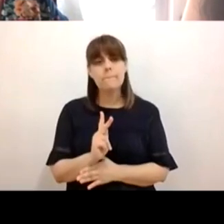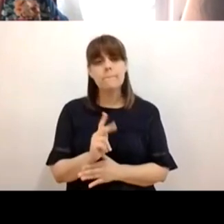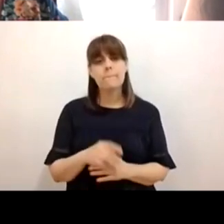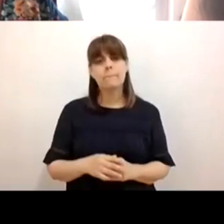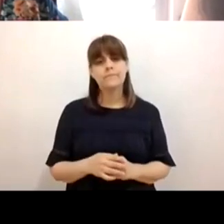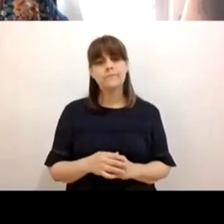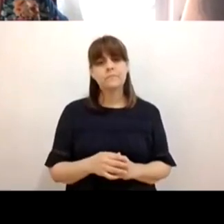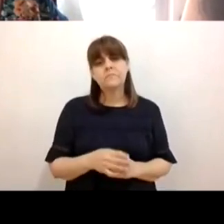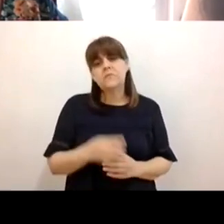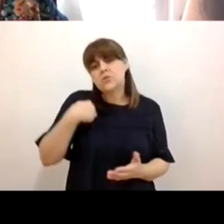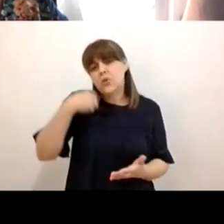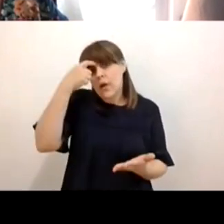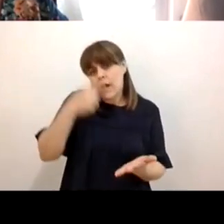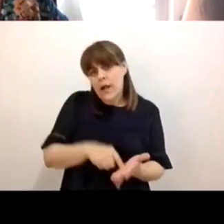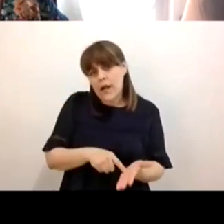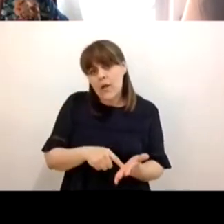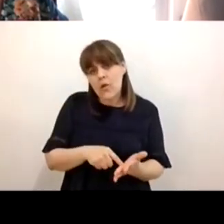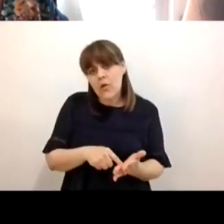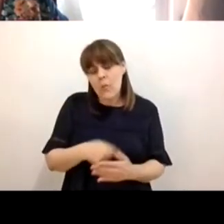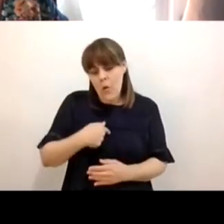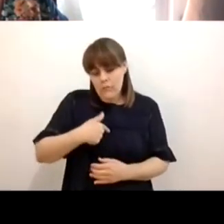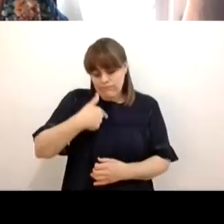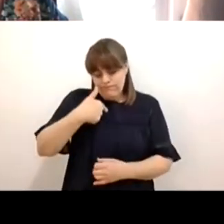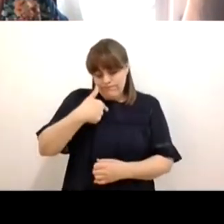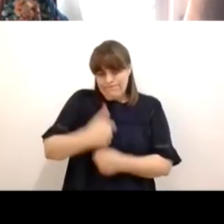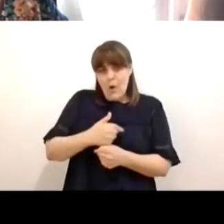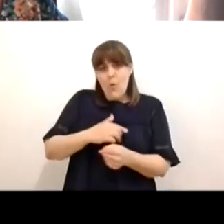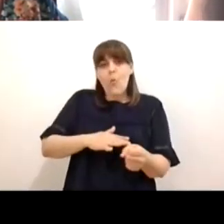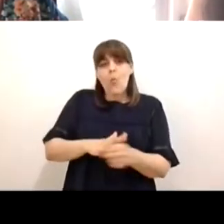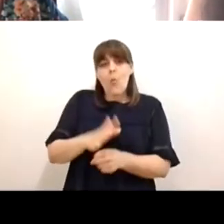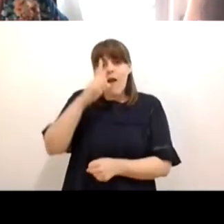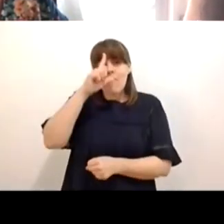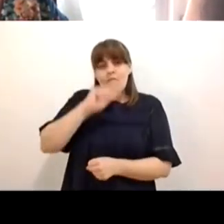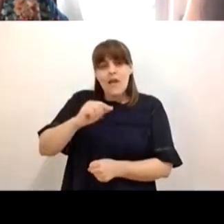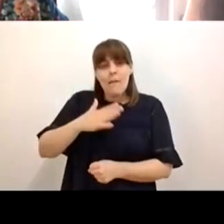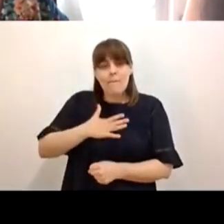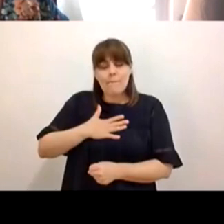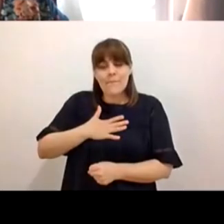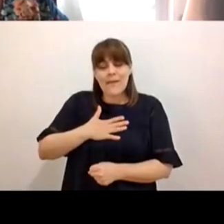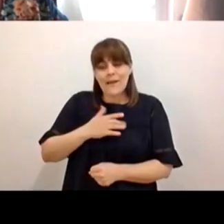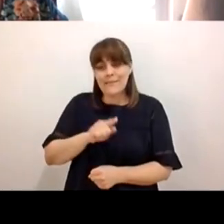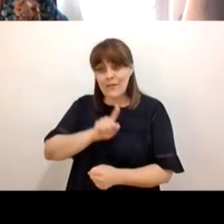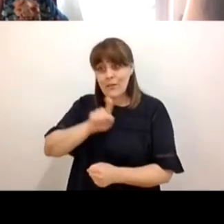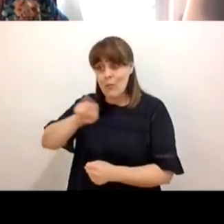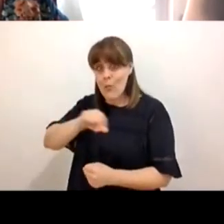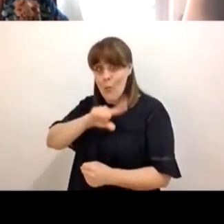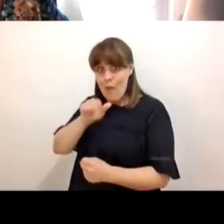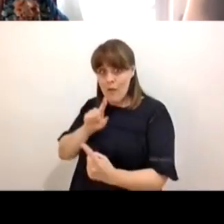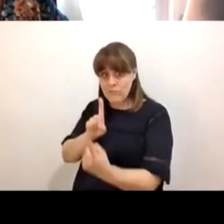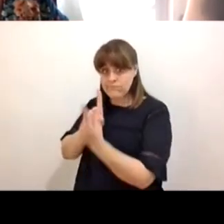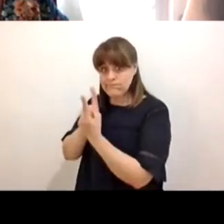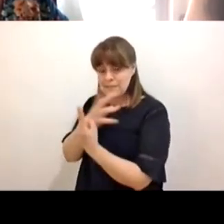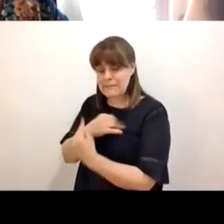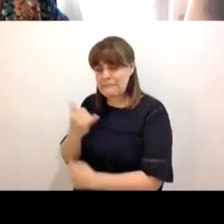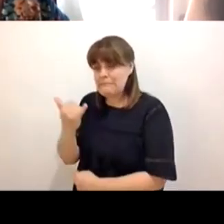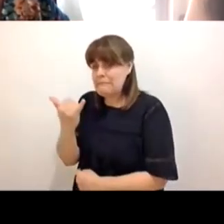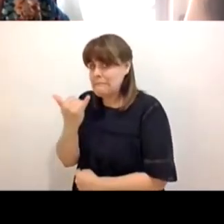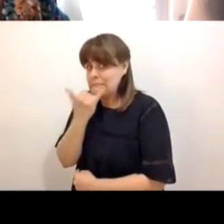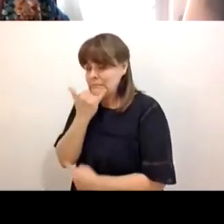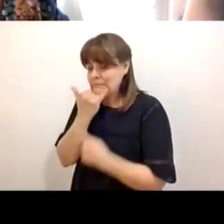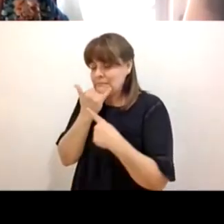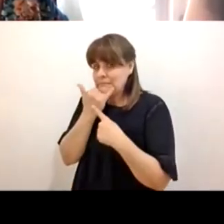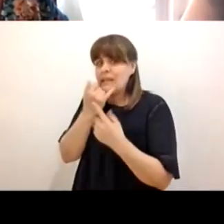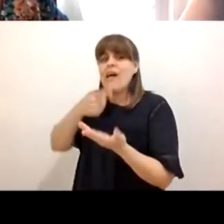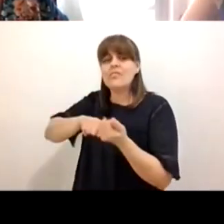pero creo que el tema de reconocer los errores y de ser capaz de ofrecerle una disculpa a tus hijos es importantísimo es un acto de respeto que